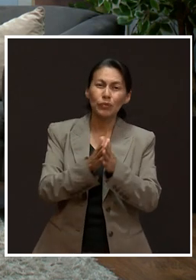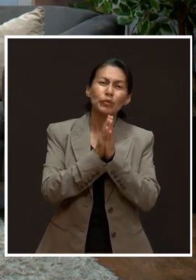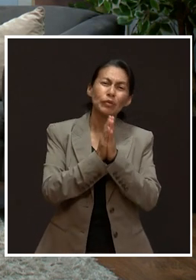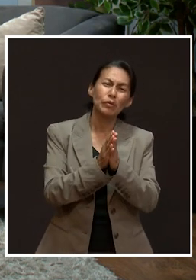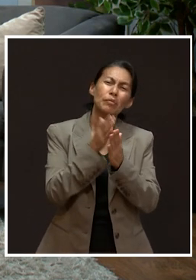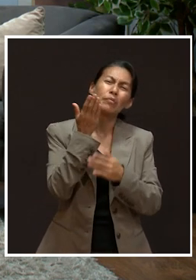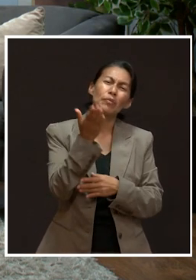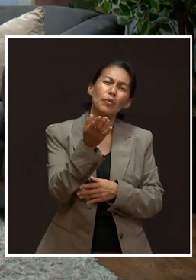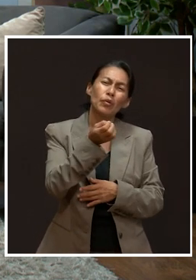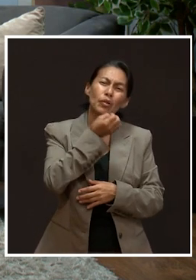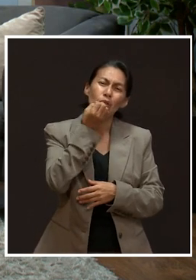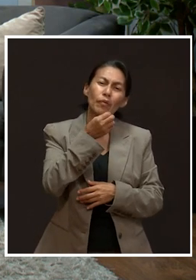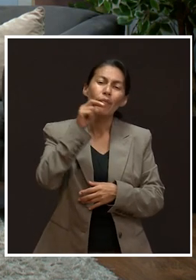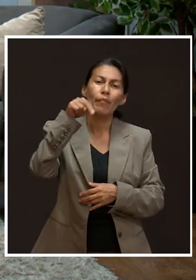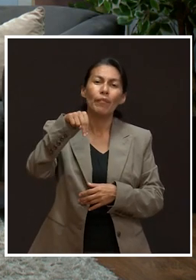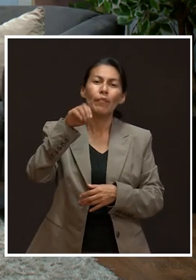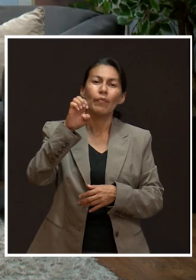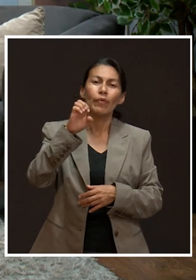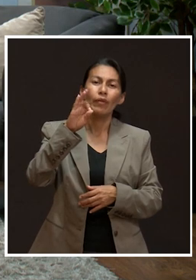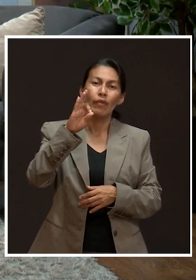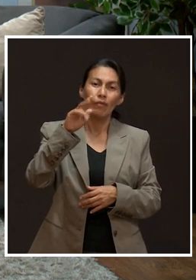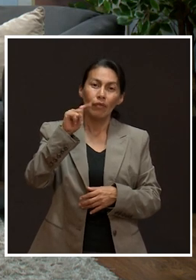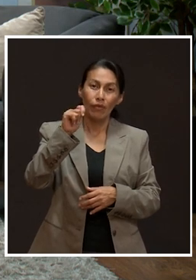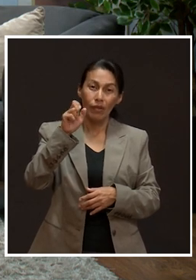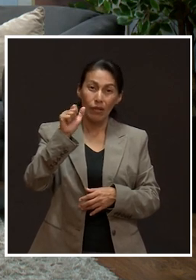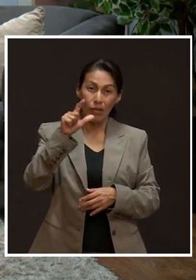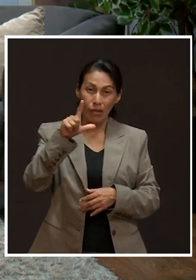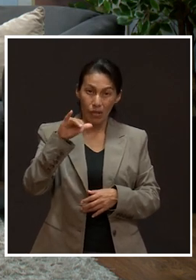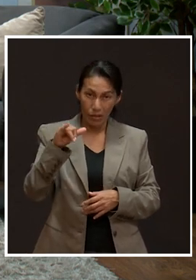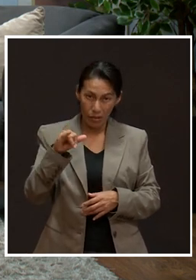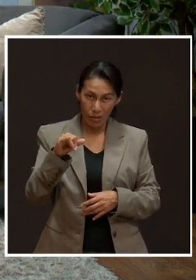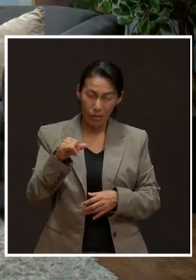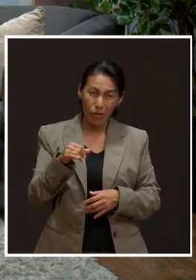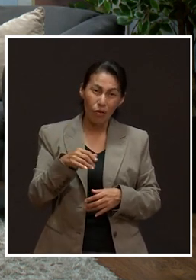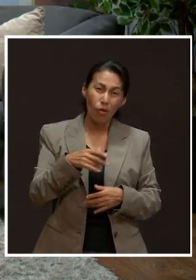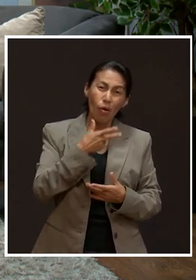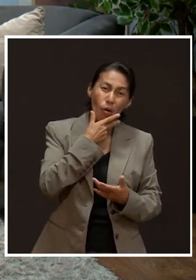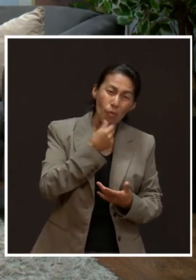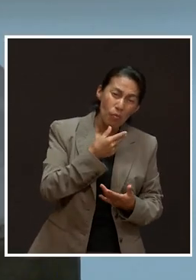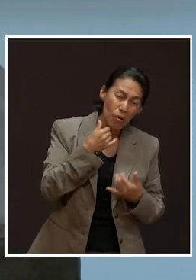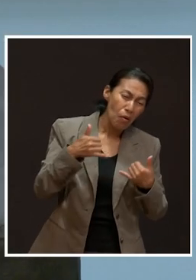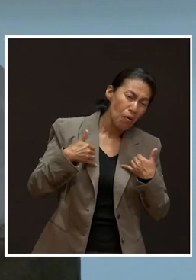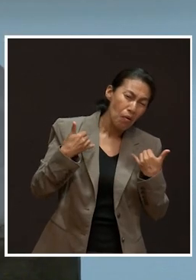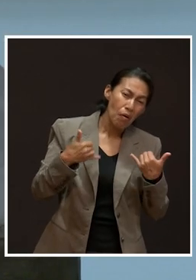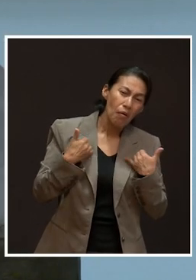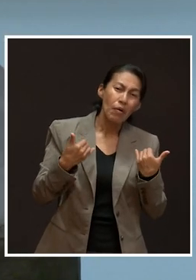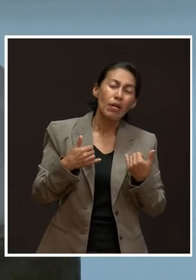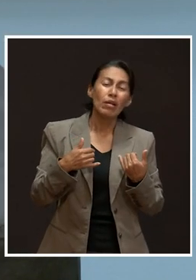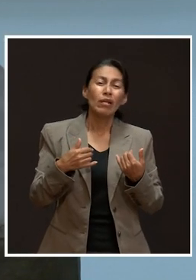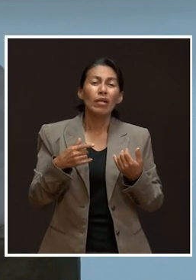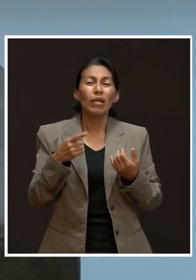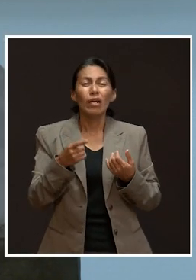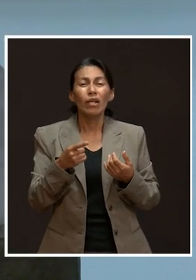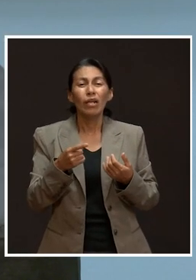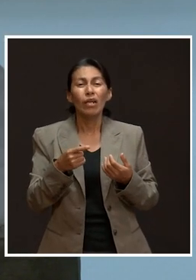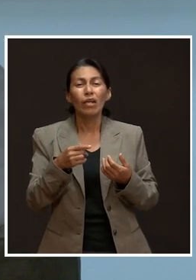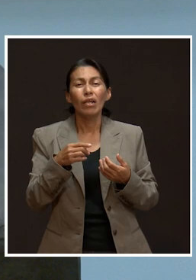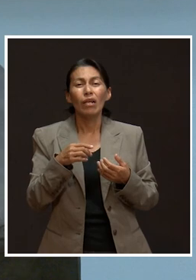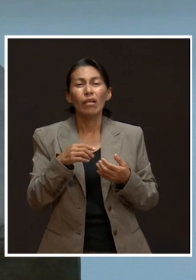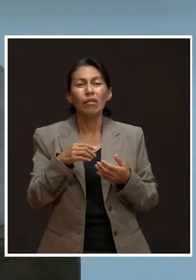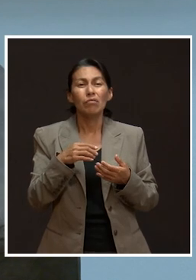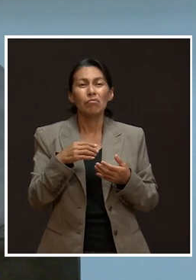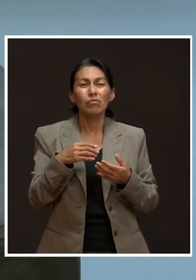por Neftalí. Es un joven que sufrió una embolia y no se ha podido recuperar. Vamos a estar